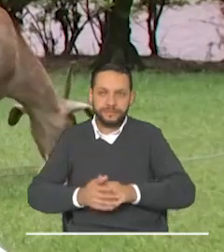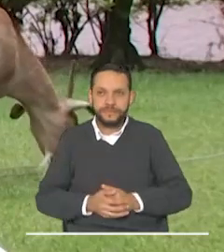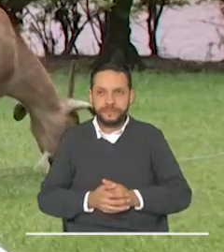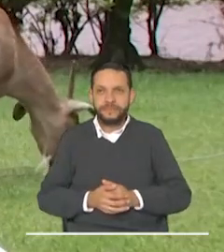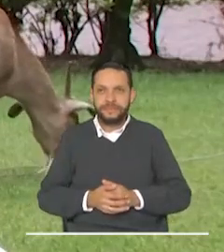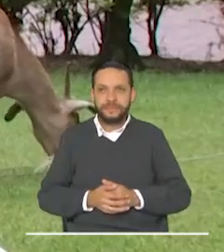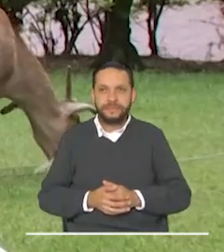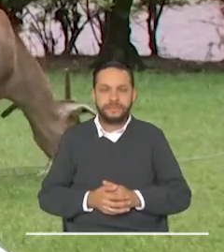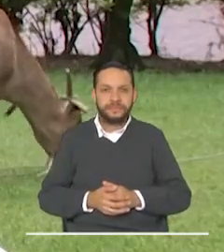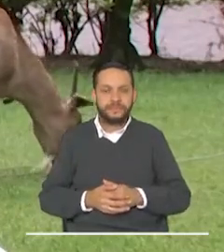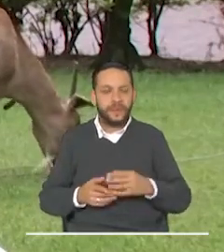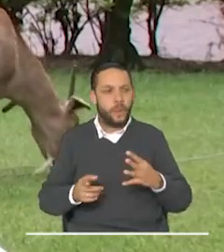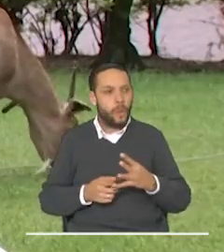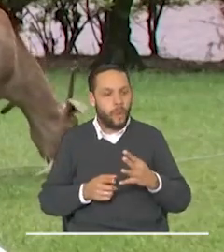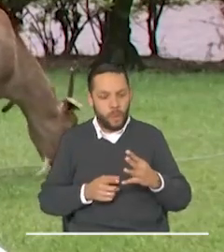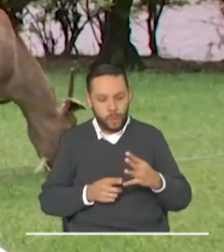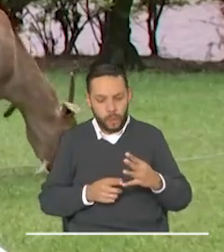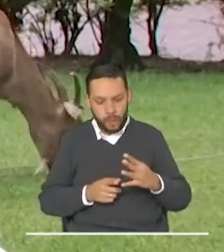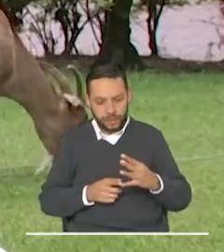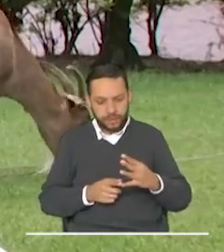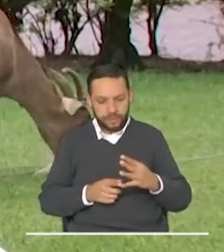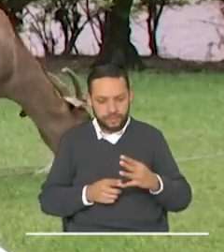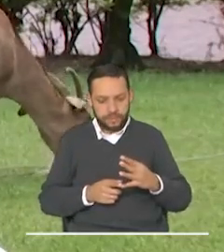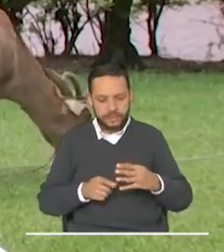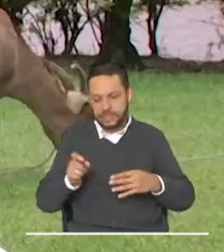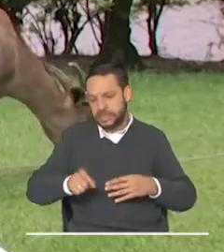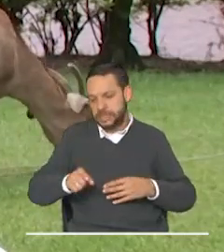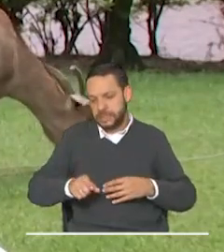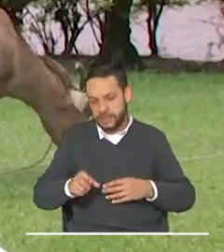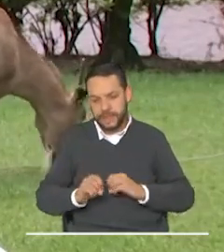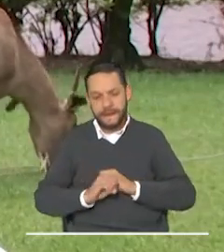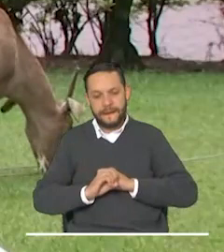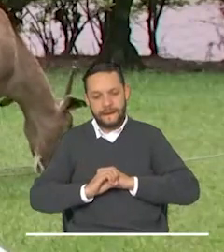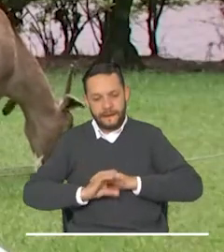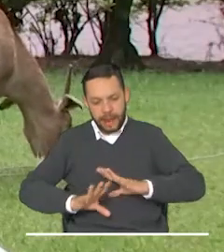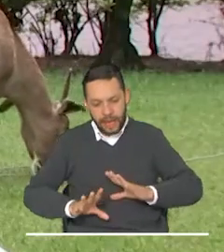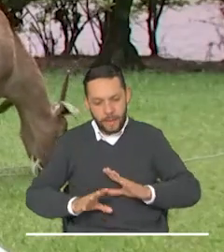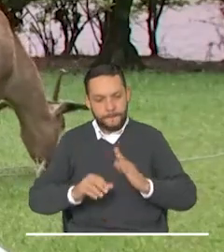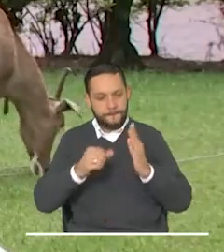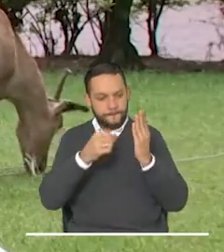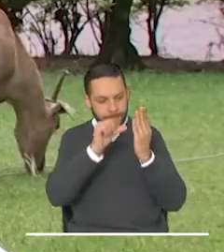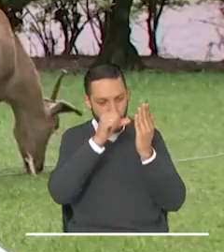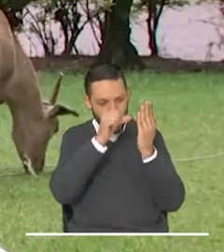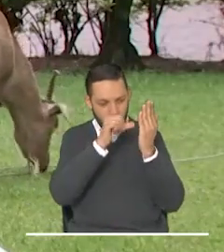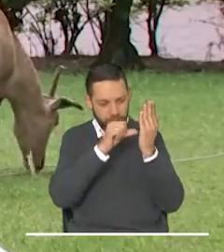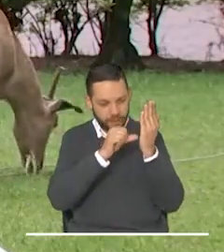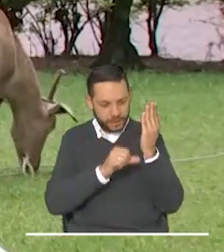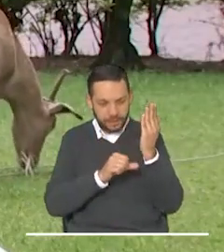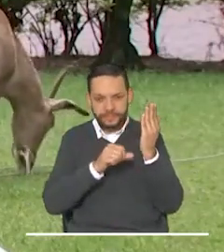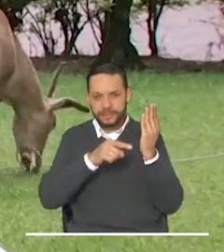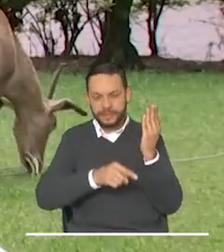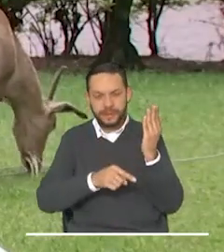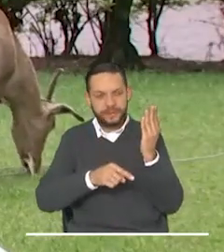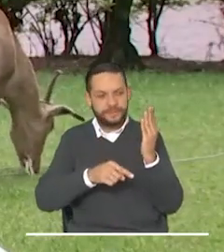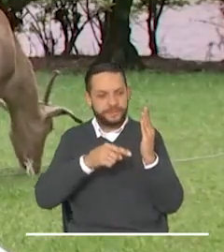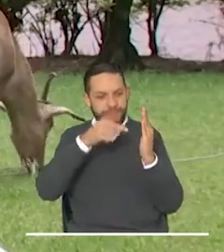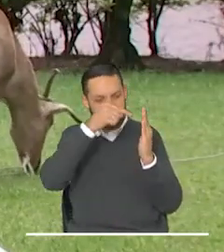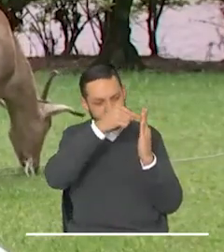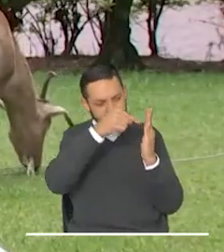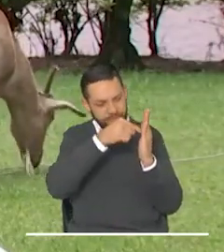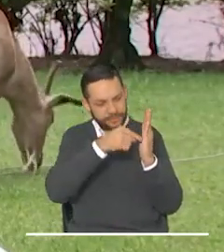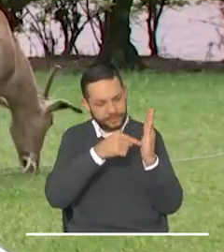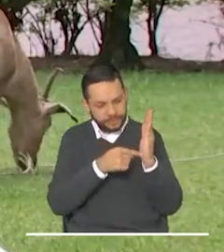lo cuarto y claro necesitamos programas en donde el trabajo inter y